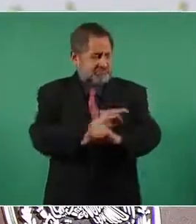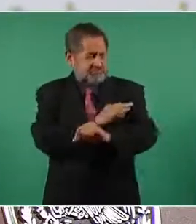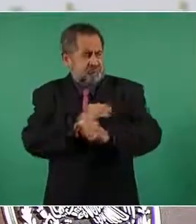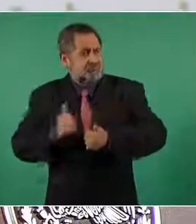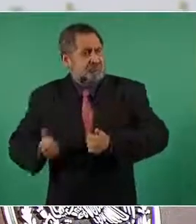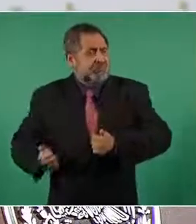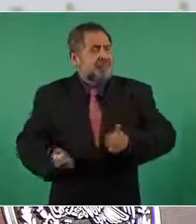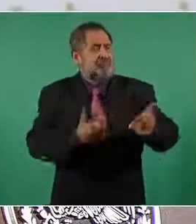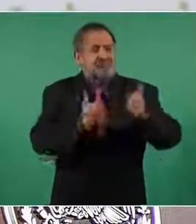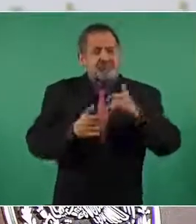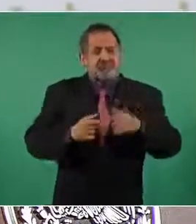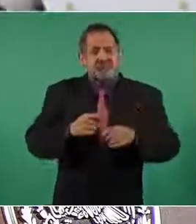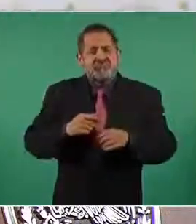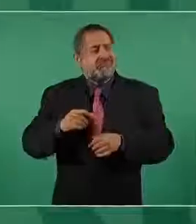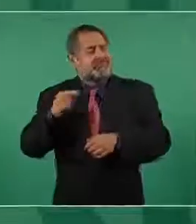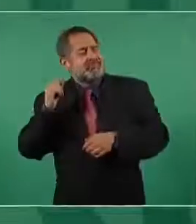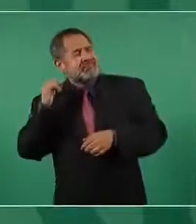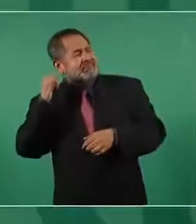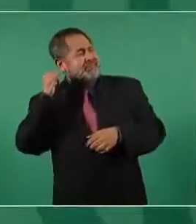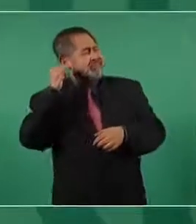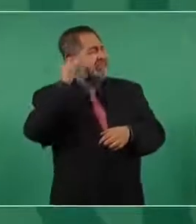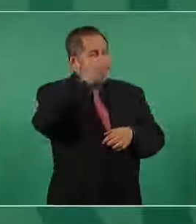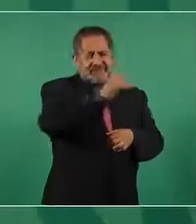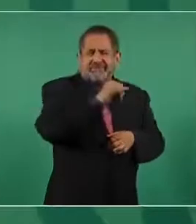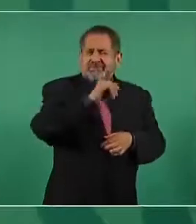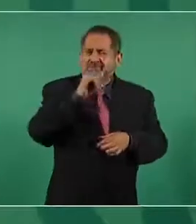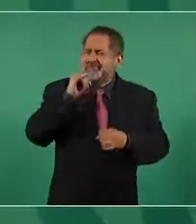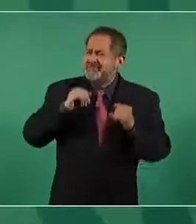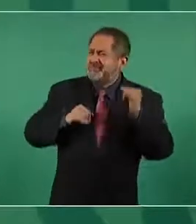llevarlas hasta las comunidades más apartadas?